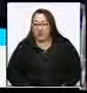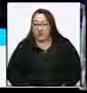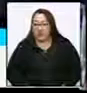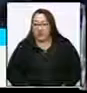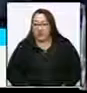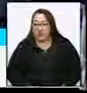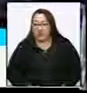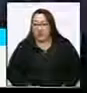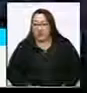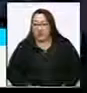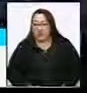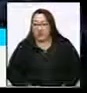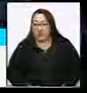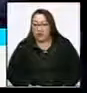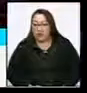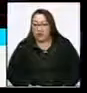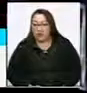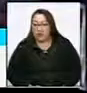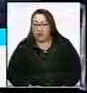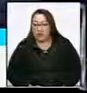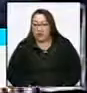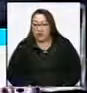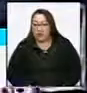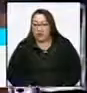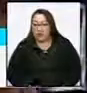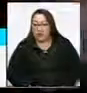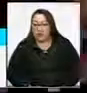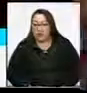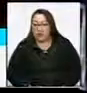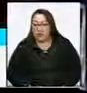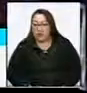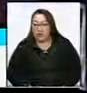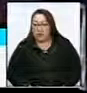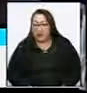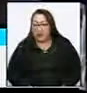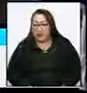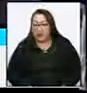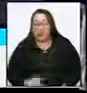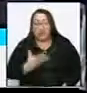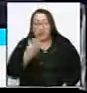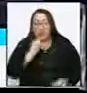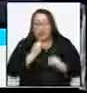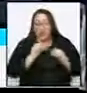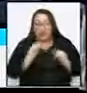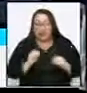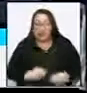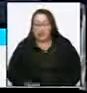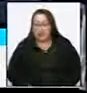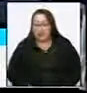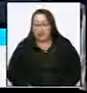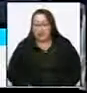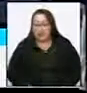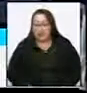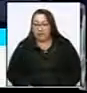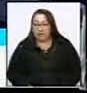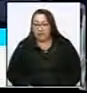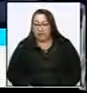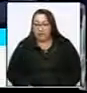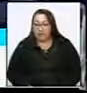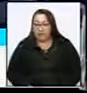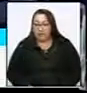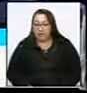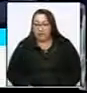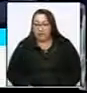Creo que todavía me quedan algunos minutos, pero en todo caso quiero hacer una invocación en esta oportunidad, para mí